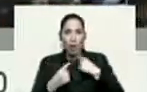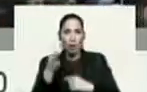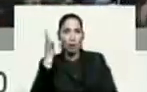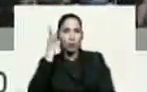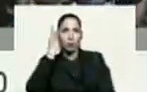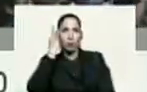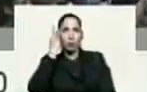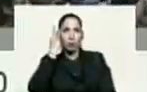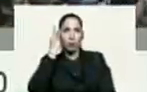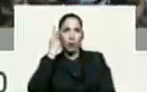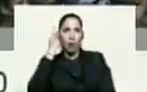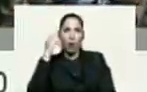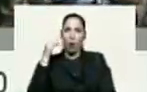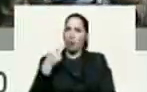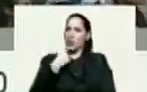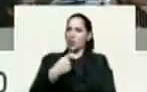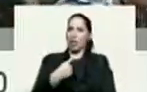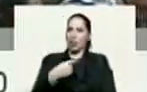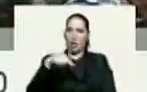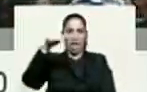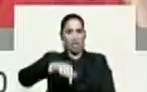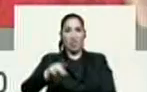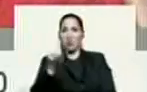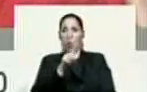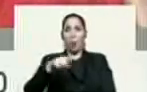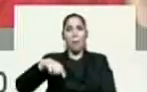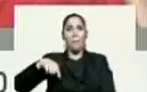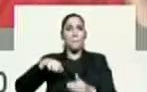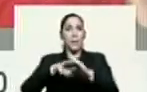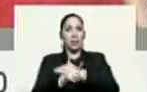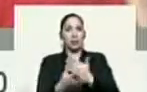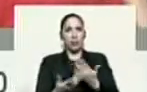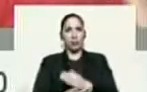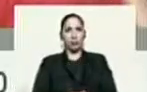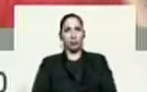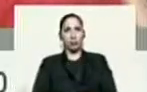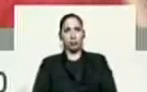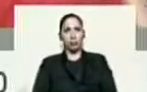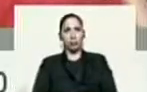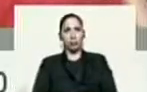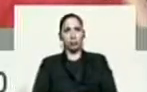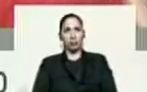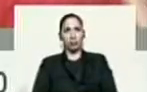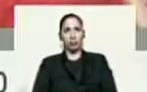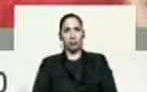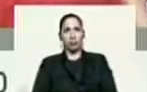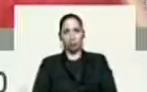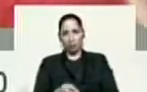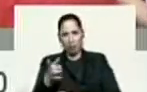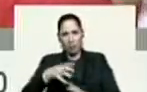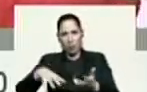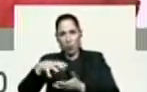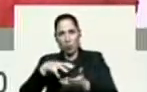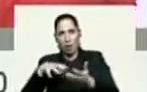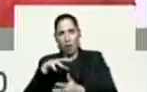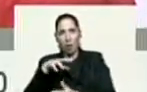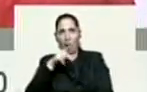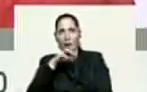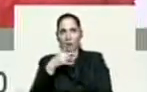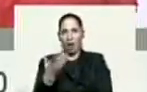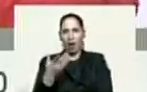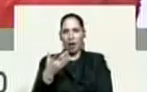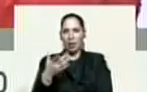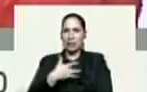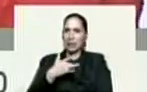diciéndole por aquí no van a pasar. O hablar con un capitán que había tenido problemas y sentía que había